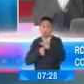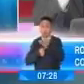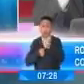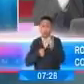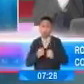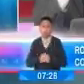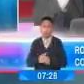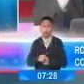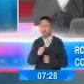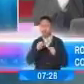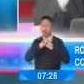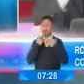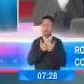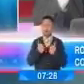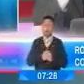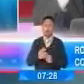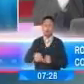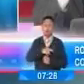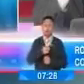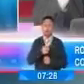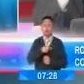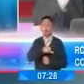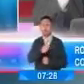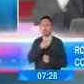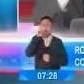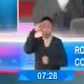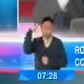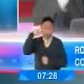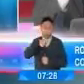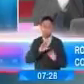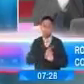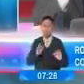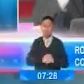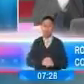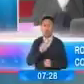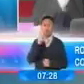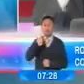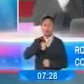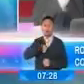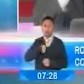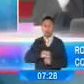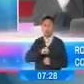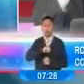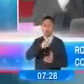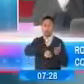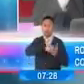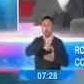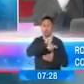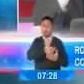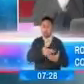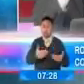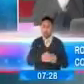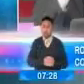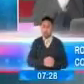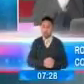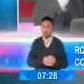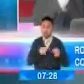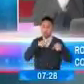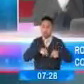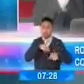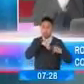no hablaba con ningún legislador, no hablaba con ningún otro miembro del gobierno, no hablaba con los contratistas de las obras que en este momento